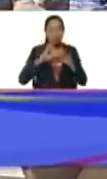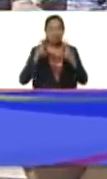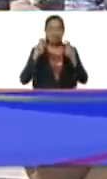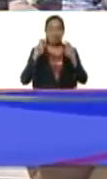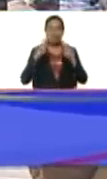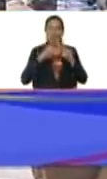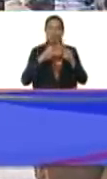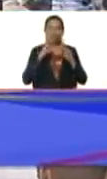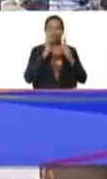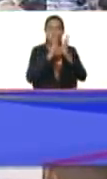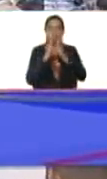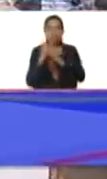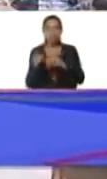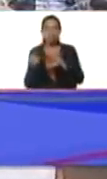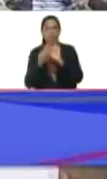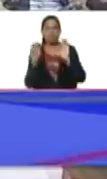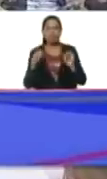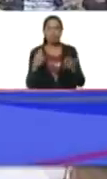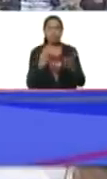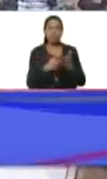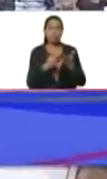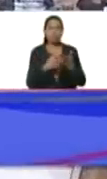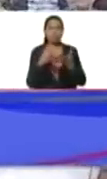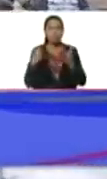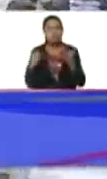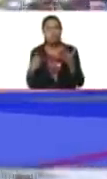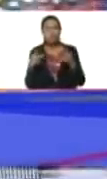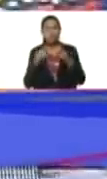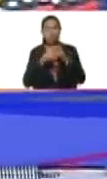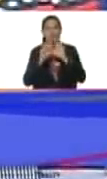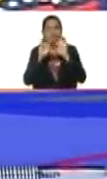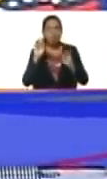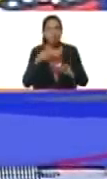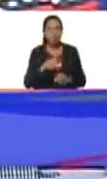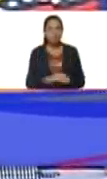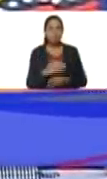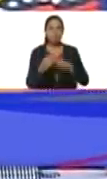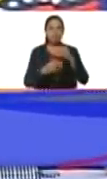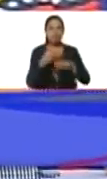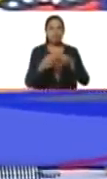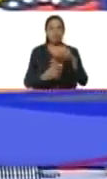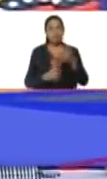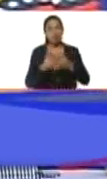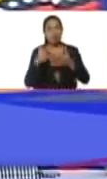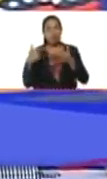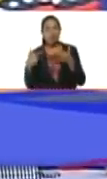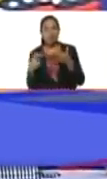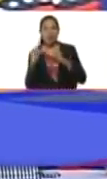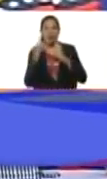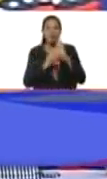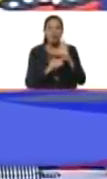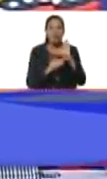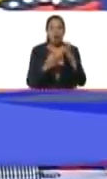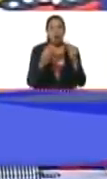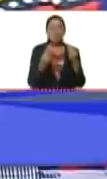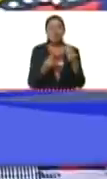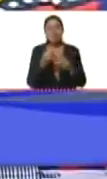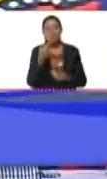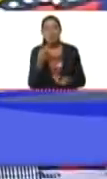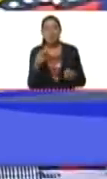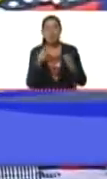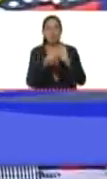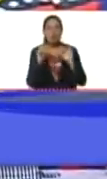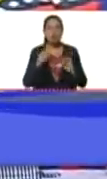de administración, de inversión de los recursos, y de hacer más con menos, de hacer mucho con poco